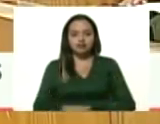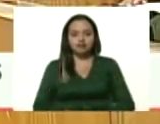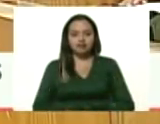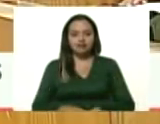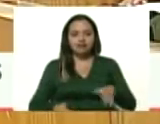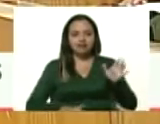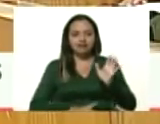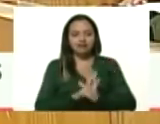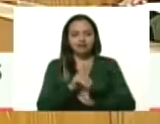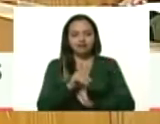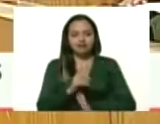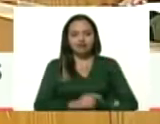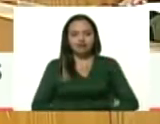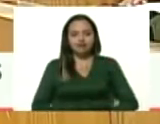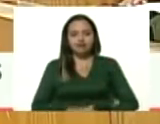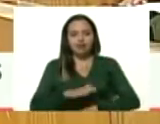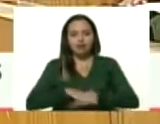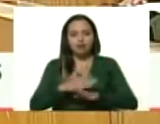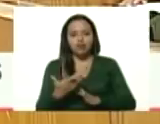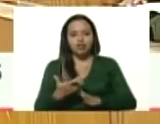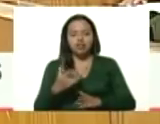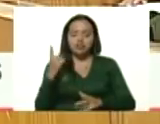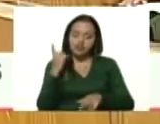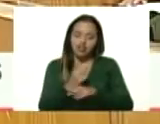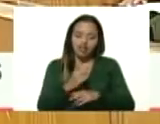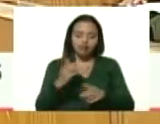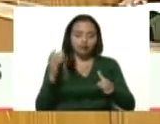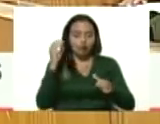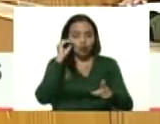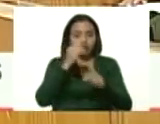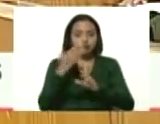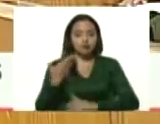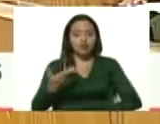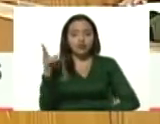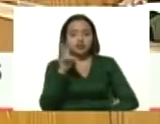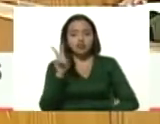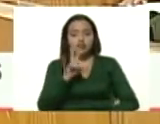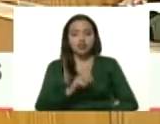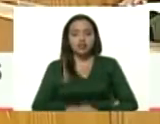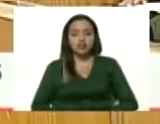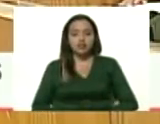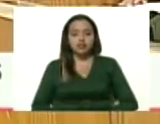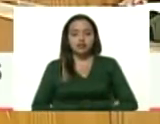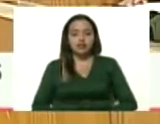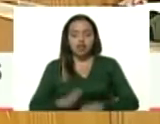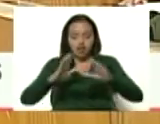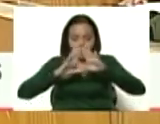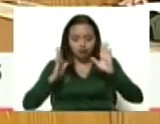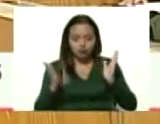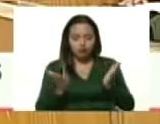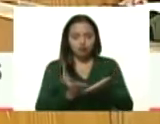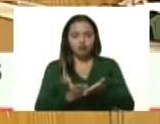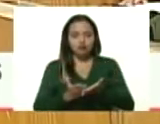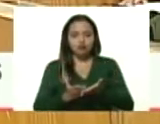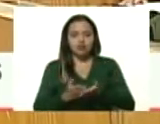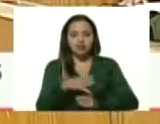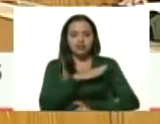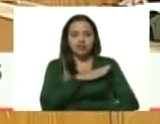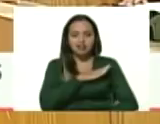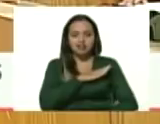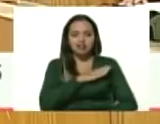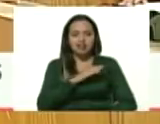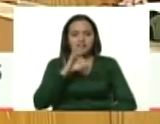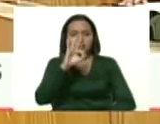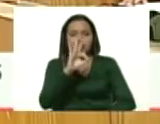desarrollan? Porque realmente es un récord para Venezuela. En el contexto mundial, tener